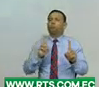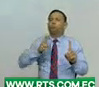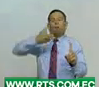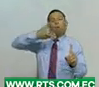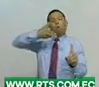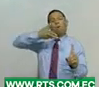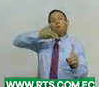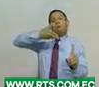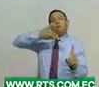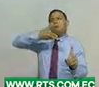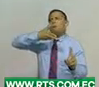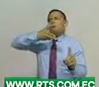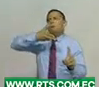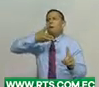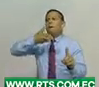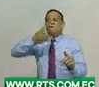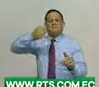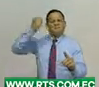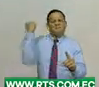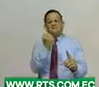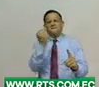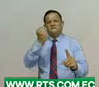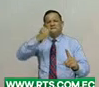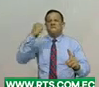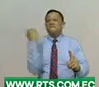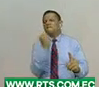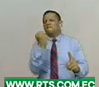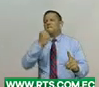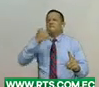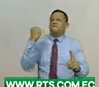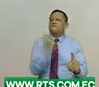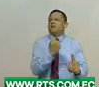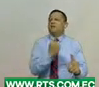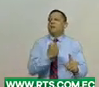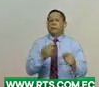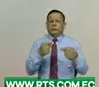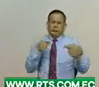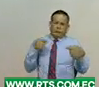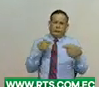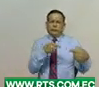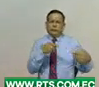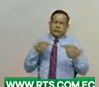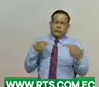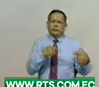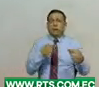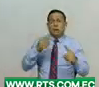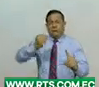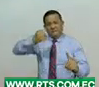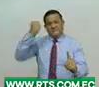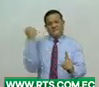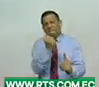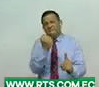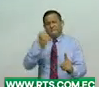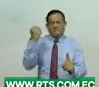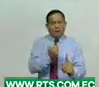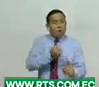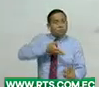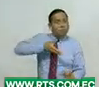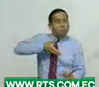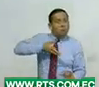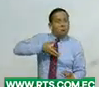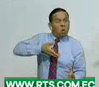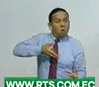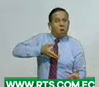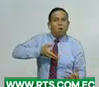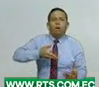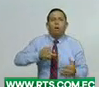ellos ataca con un revólver hubo forcejeos cachazos amenazas de muerte y el